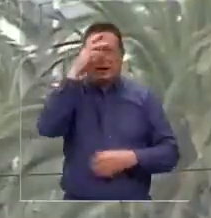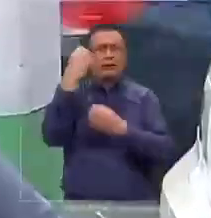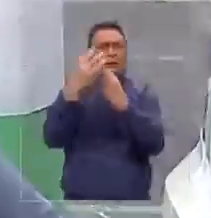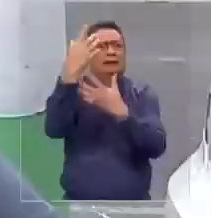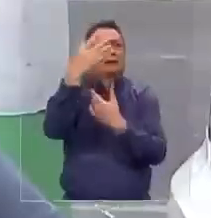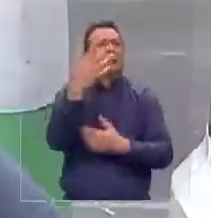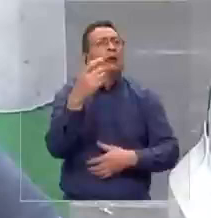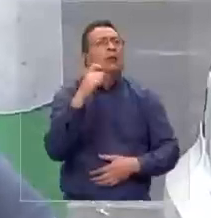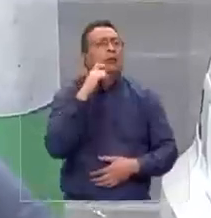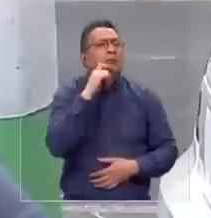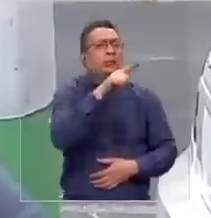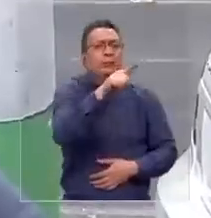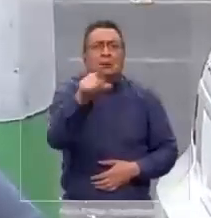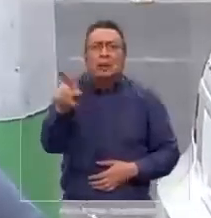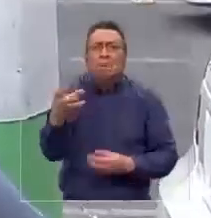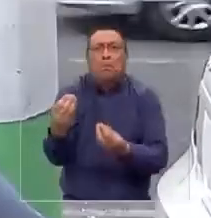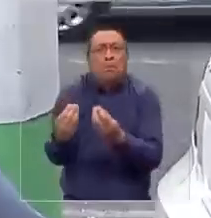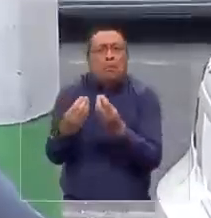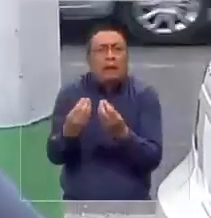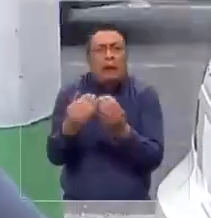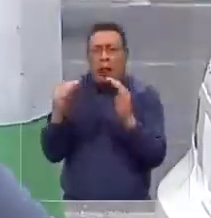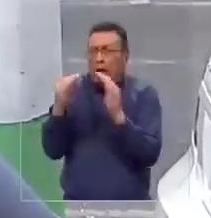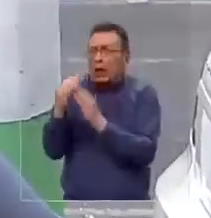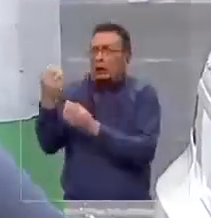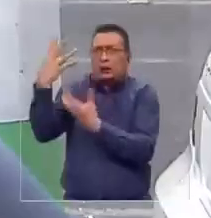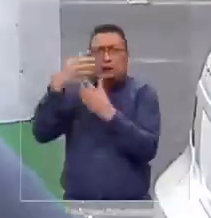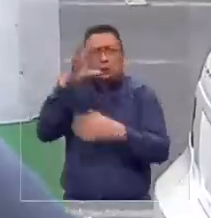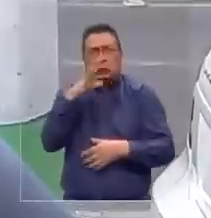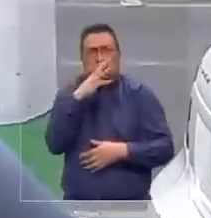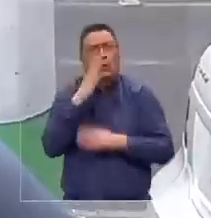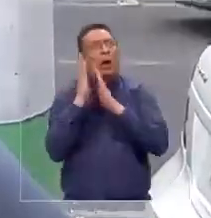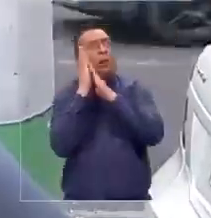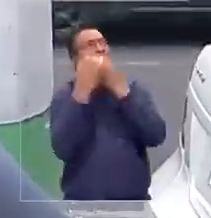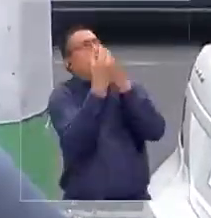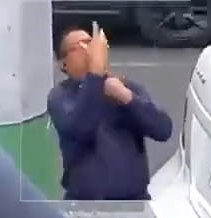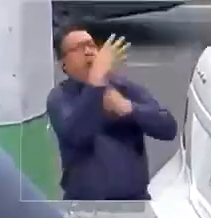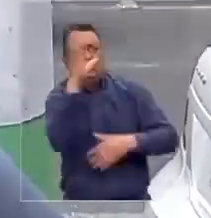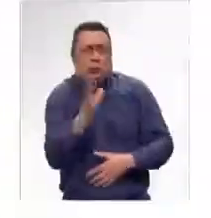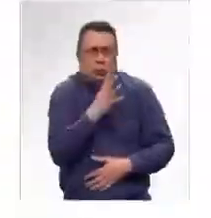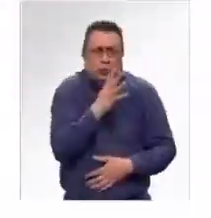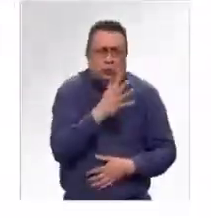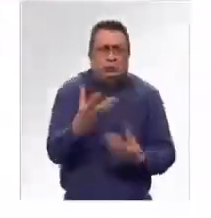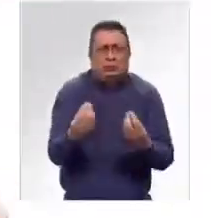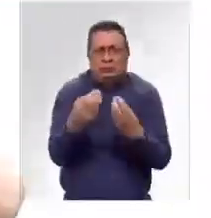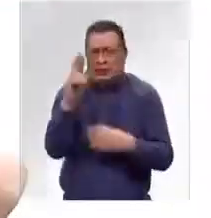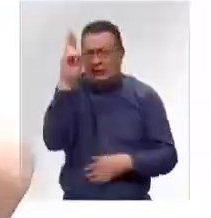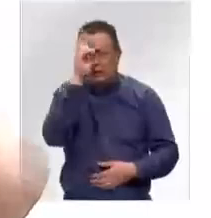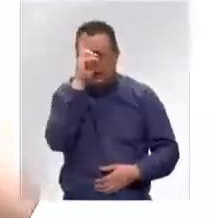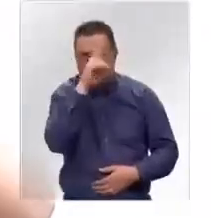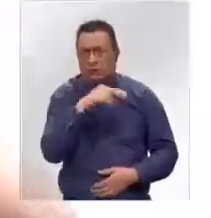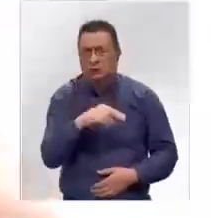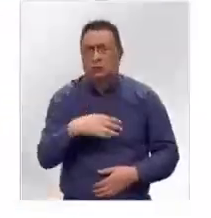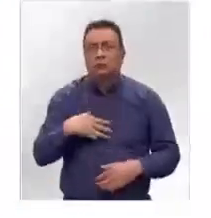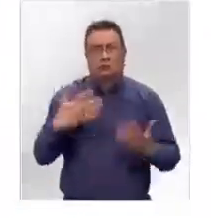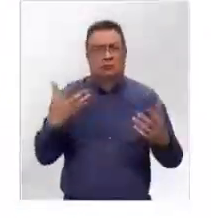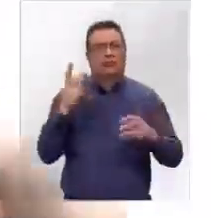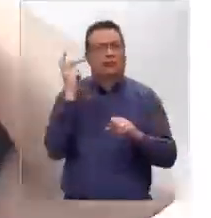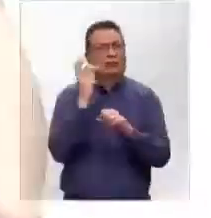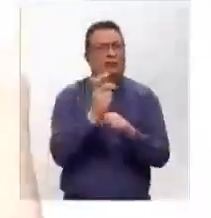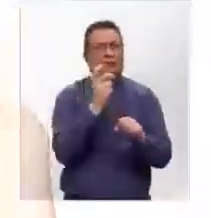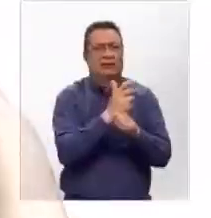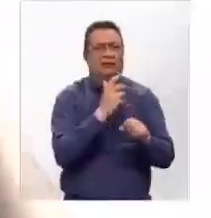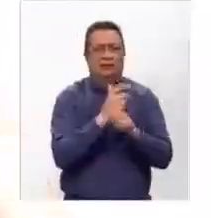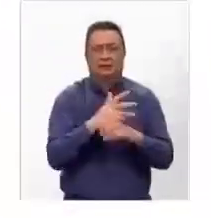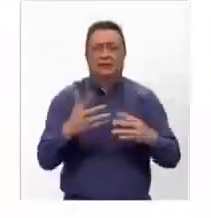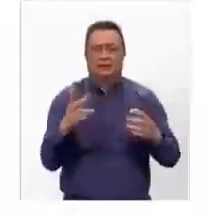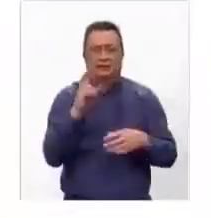sirven a nadie más que a la comunidad, o sea, no es para usarlo en la casa, en el dormitorio, no sé, es bien extraño. Terrible, porque cada vez la delincuencia